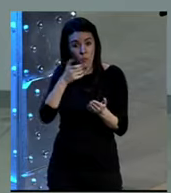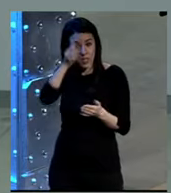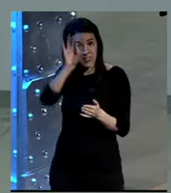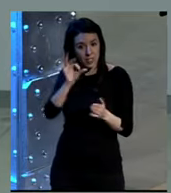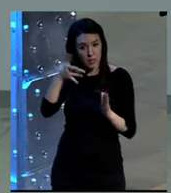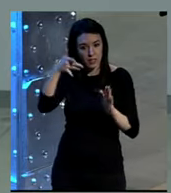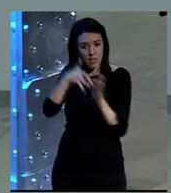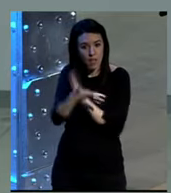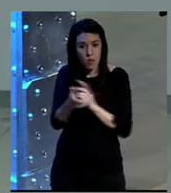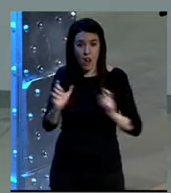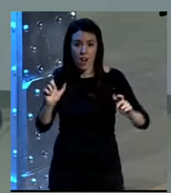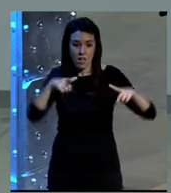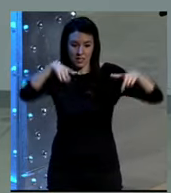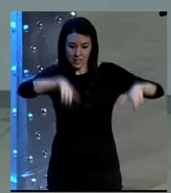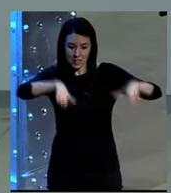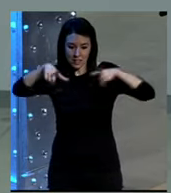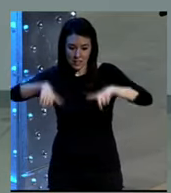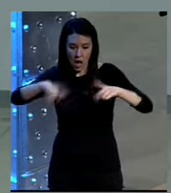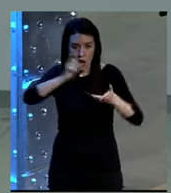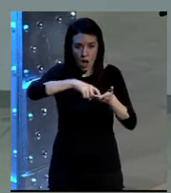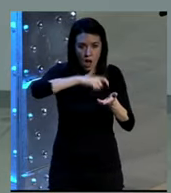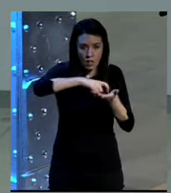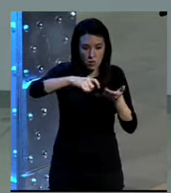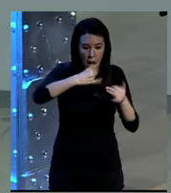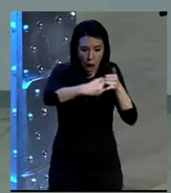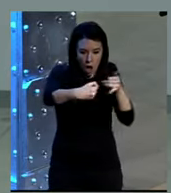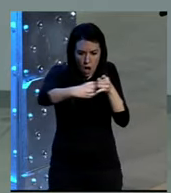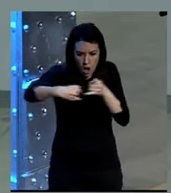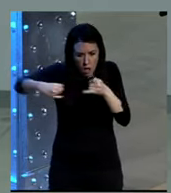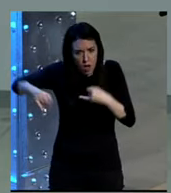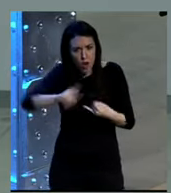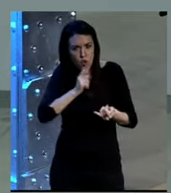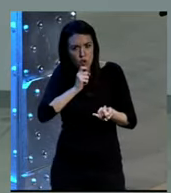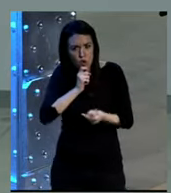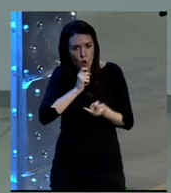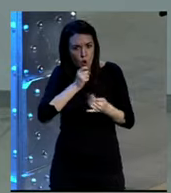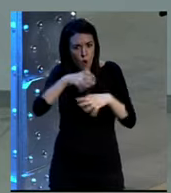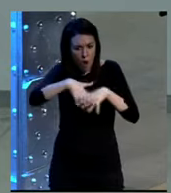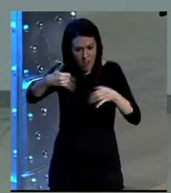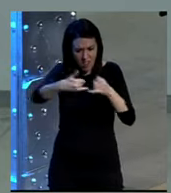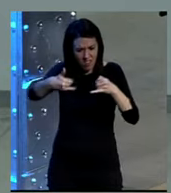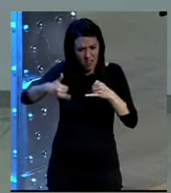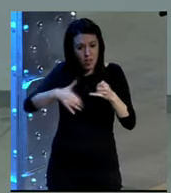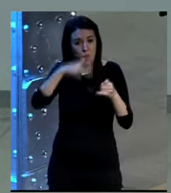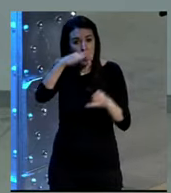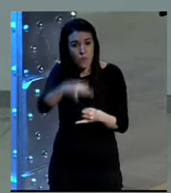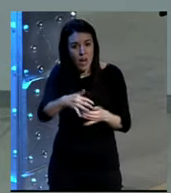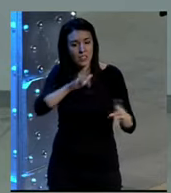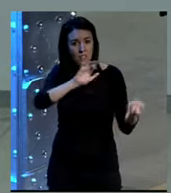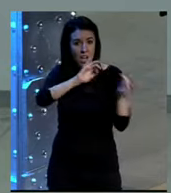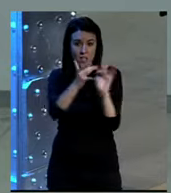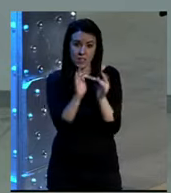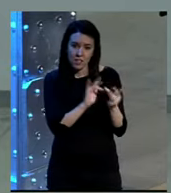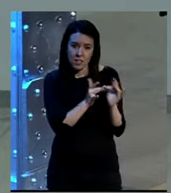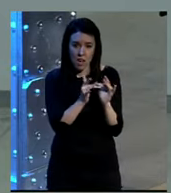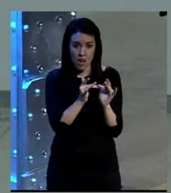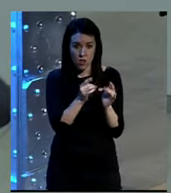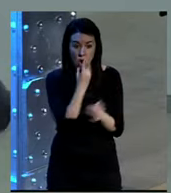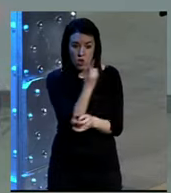las salas de aparatos, de cómo la red que se articulaba alrededor de las salas de aparatos, de la relación de